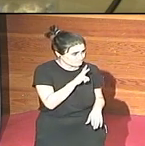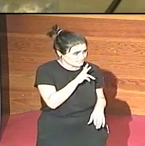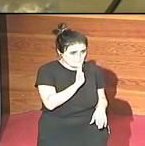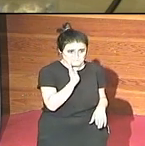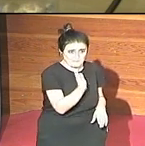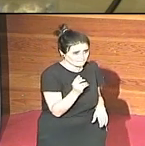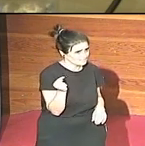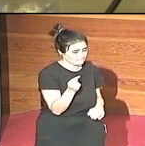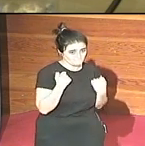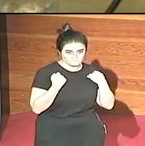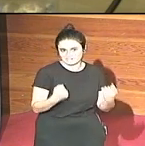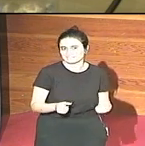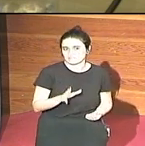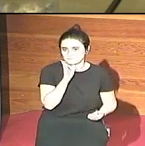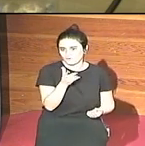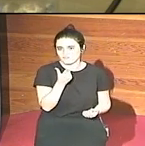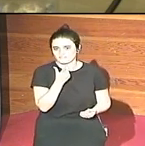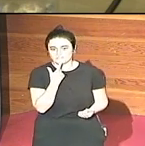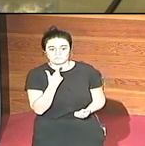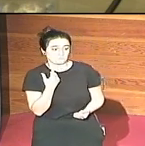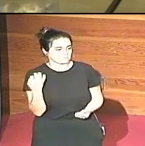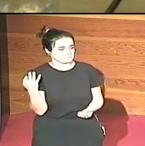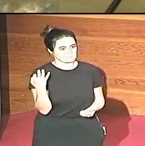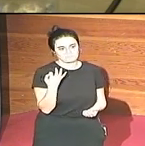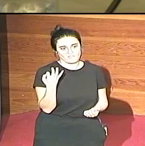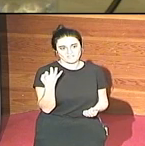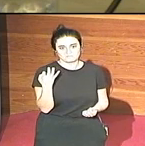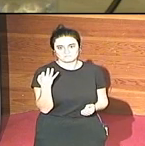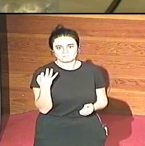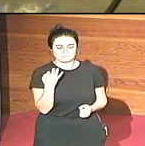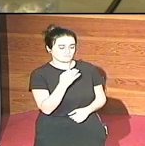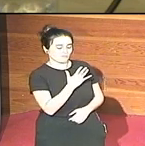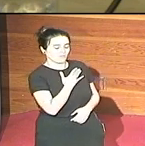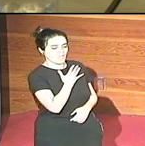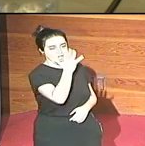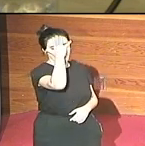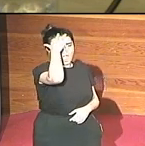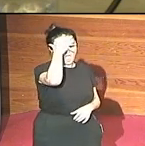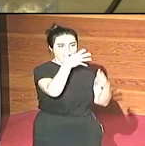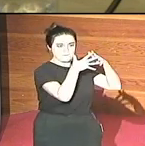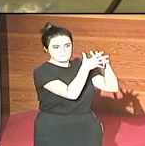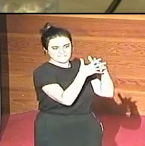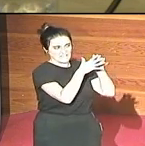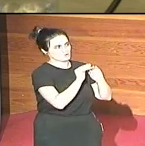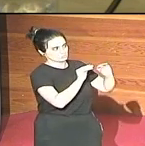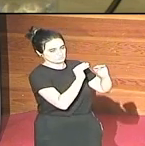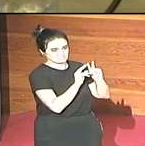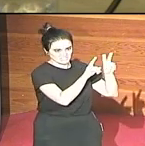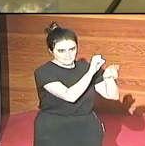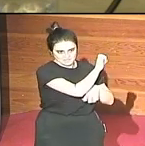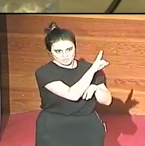dirá que solo hay que ocuparse de los temas de los americanos dentro de Estados